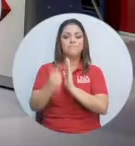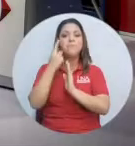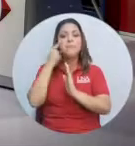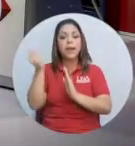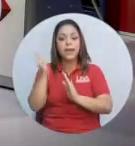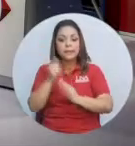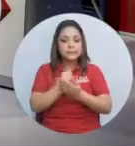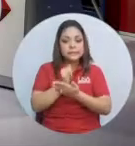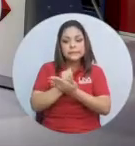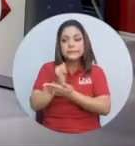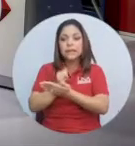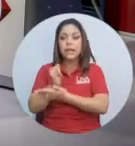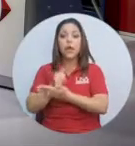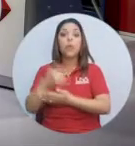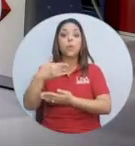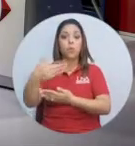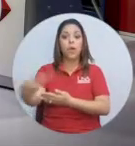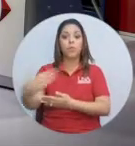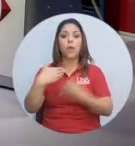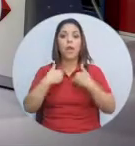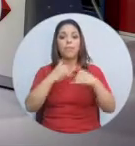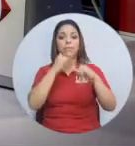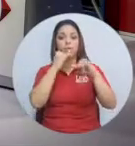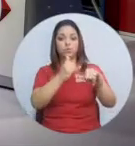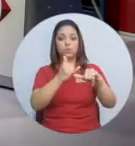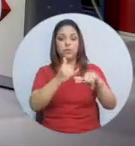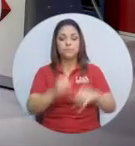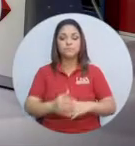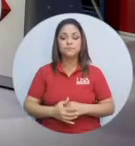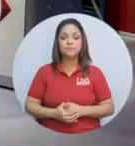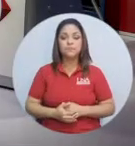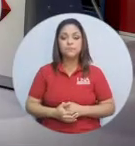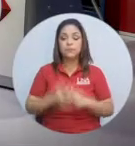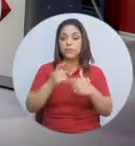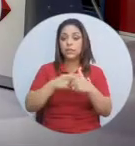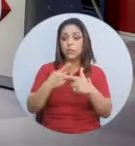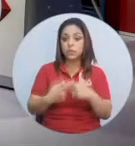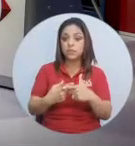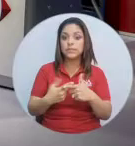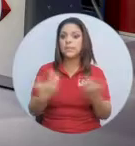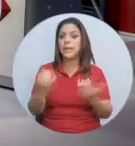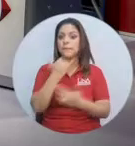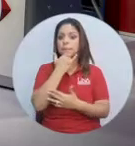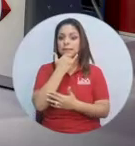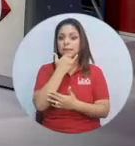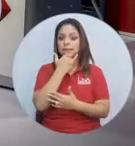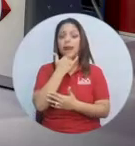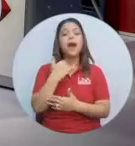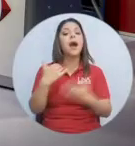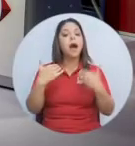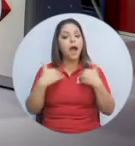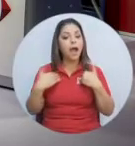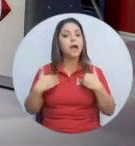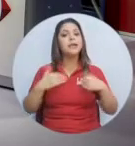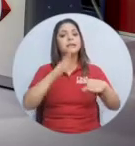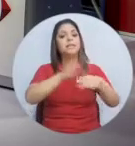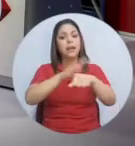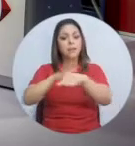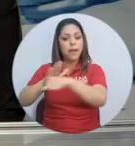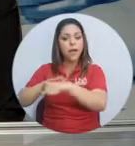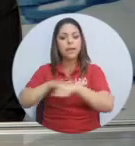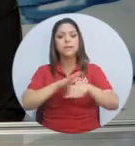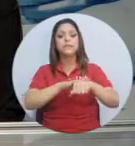denuncias. La institución, porque esto ocurre en el es la que está llamada a generar políticas de cero